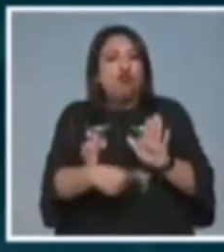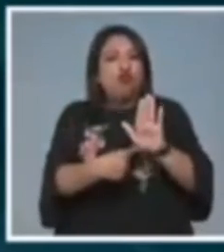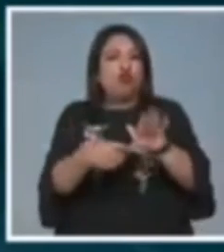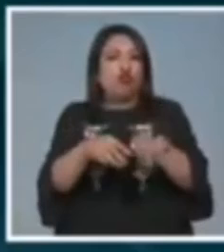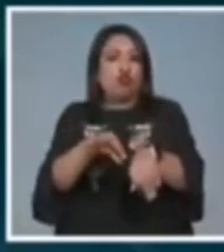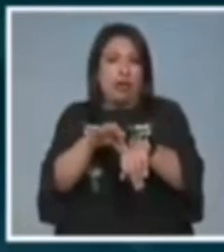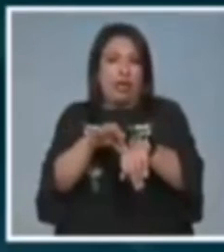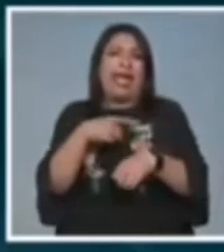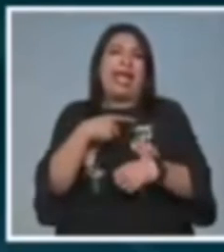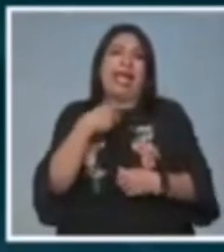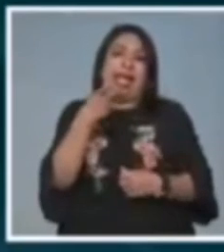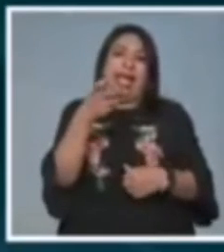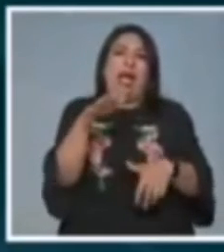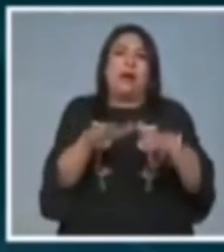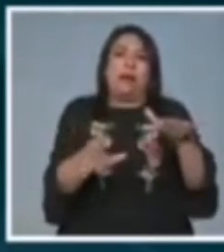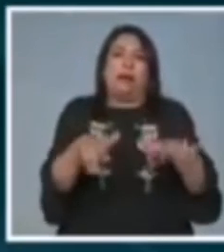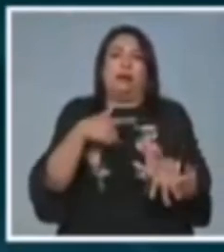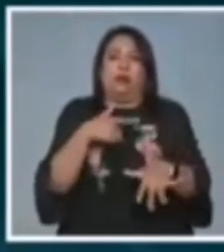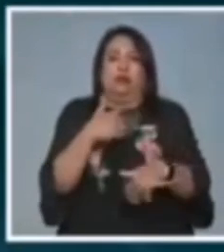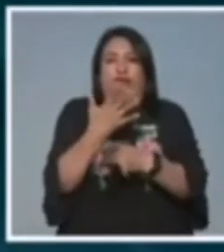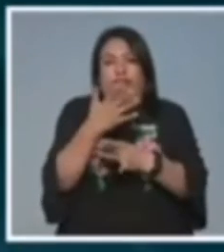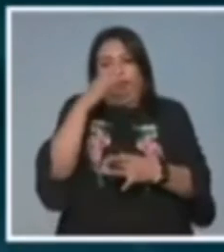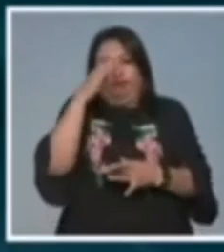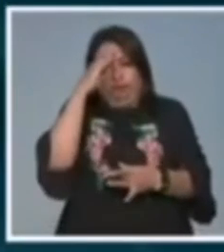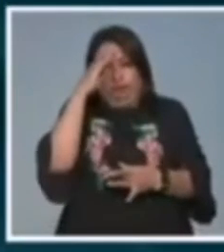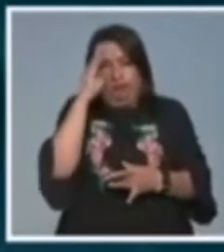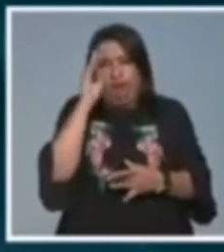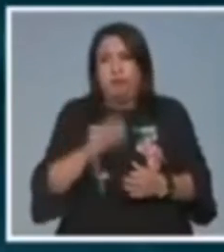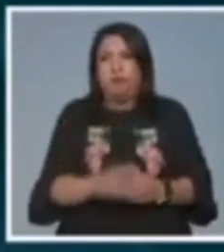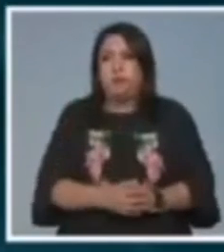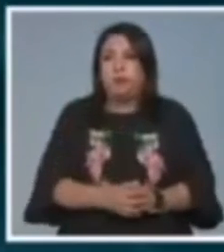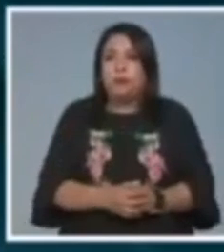y por eso a veces digo que cuando